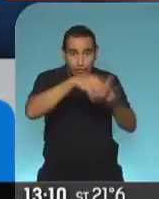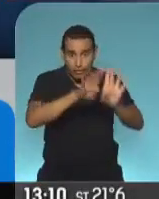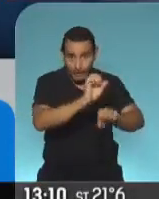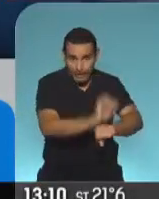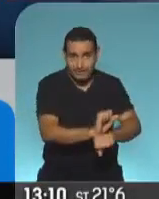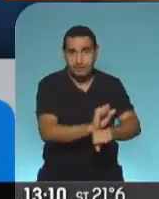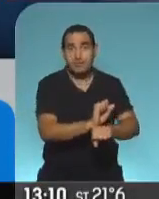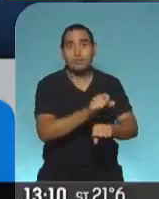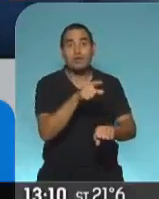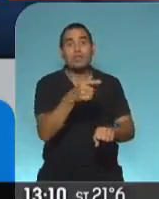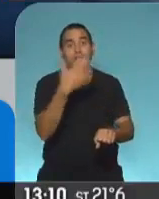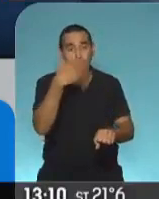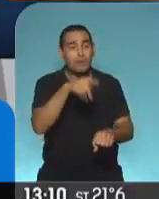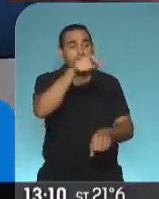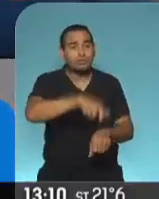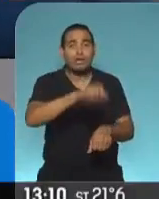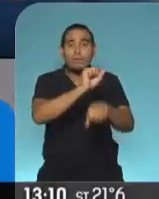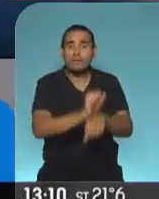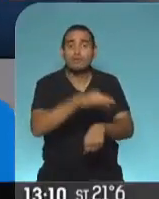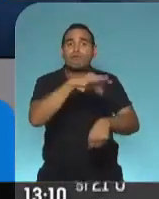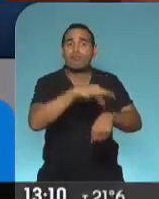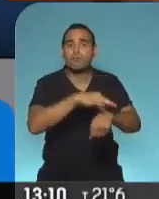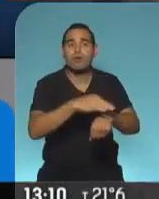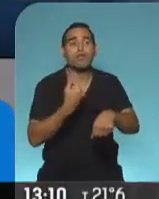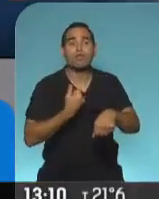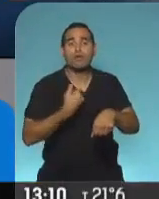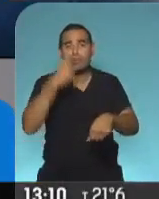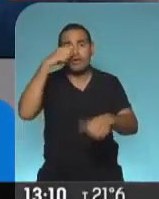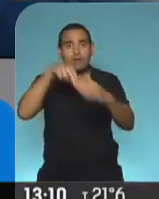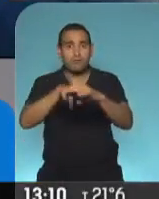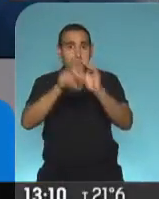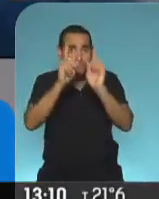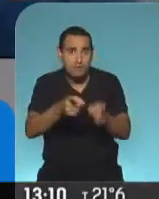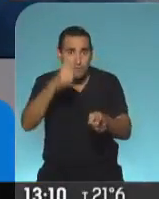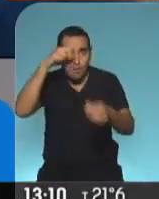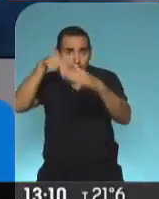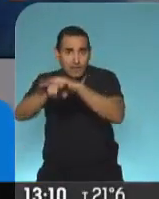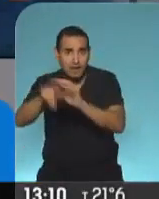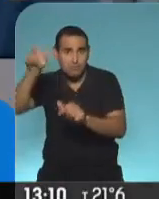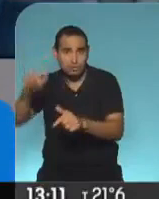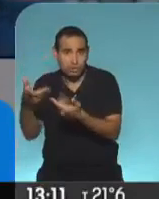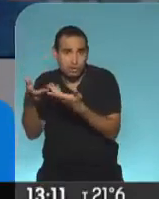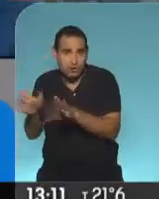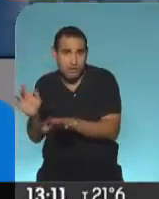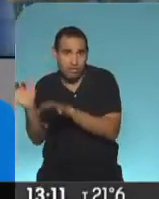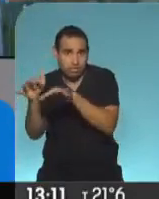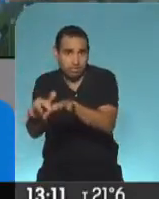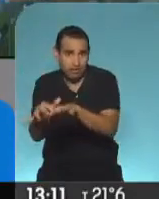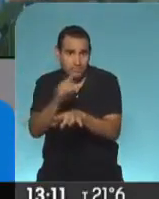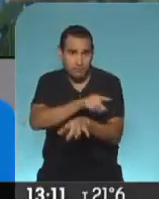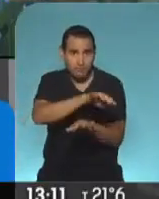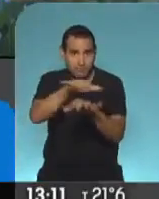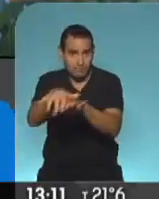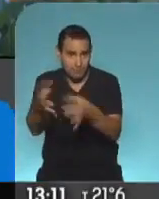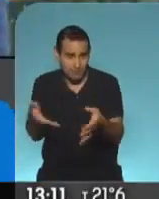piensan que se van a tener que atender esos presos cuando se enfermen? En los mismos hospitales donde van a tener que ir las personas que están fuera de la cárcel. Silvia, el